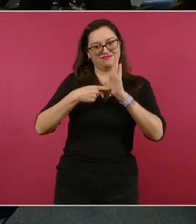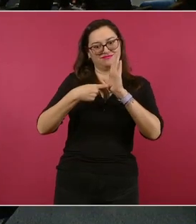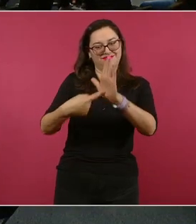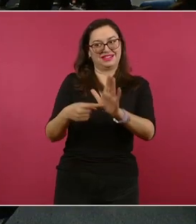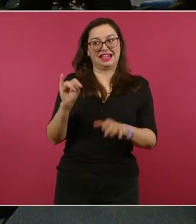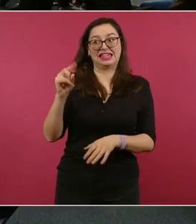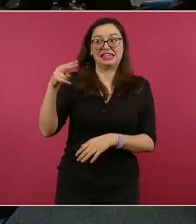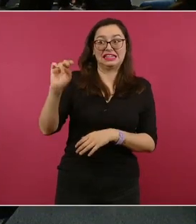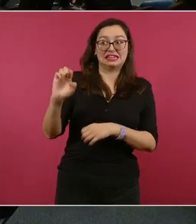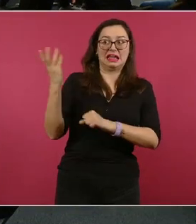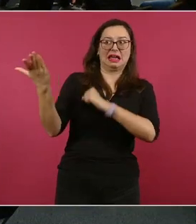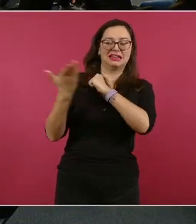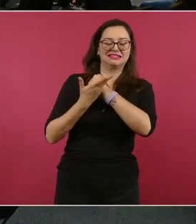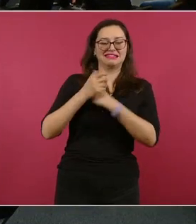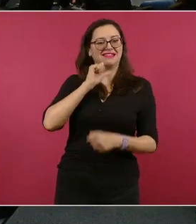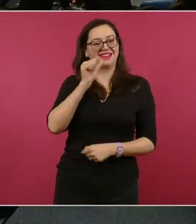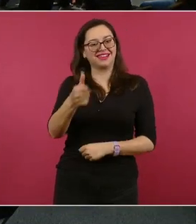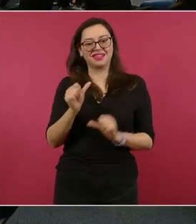Mira esto.